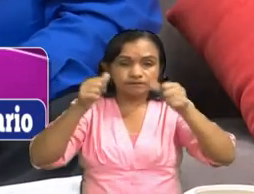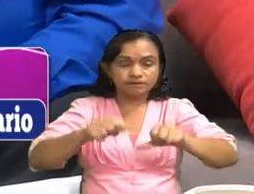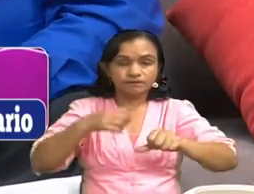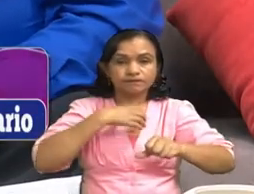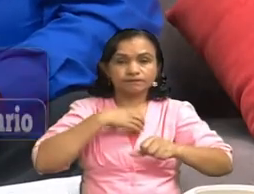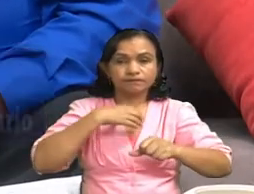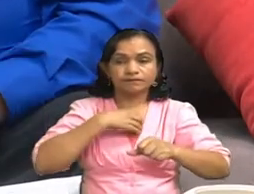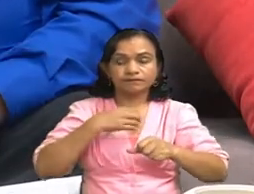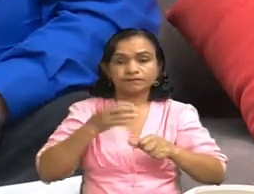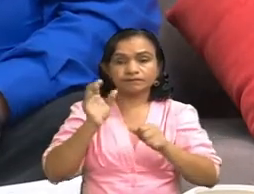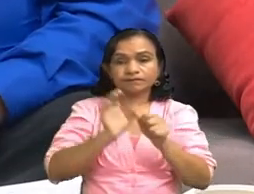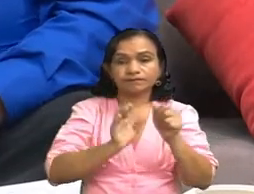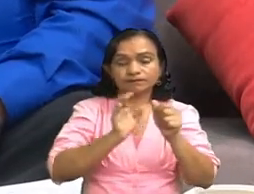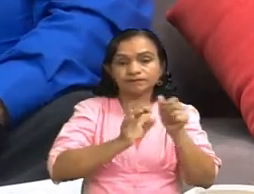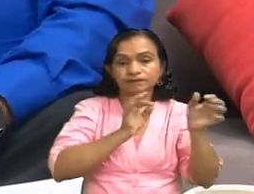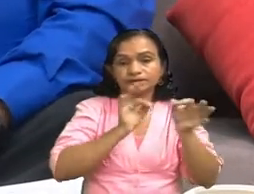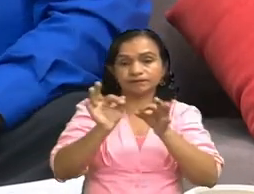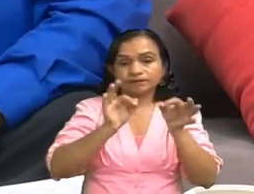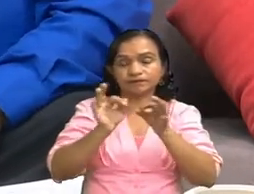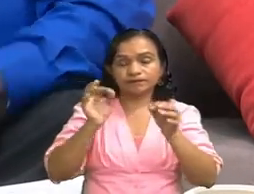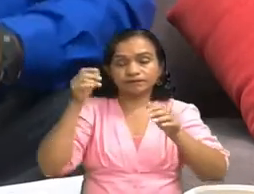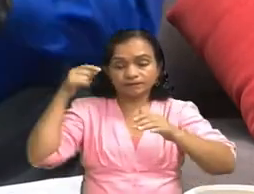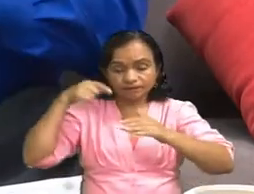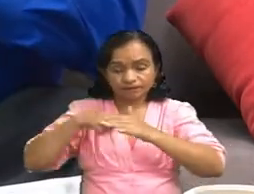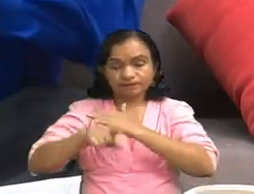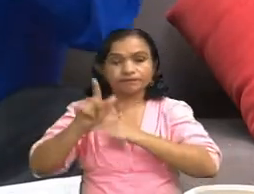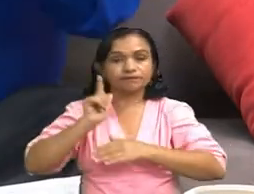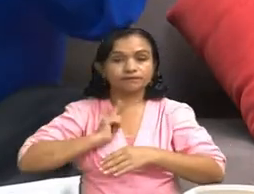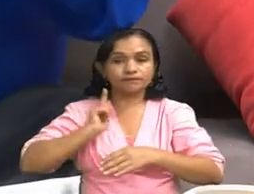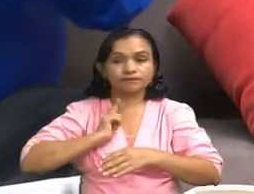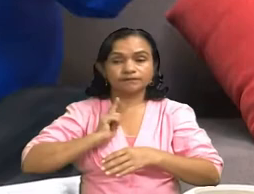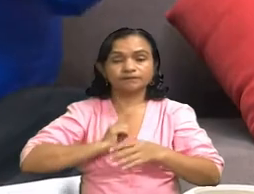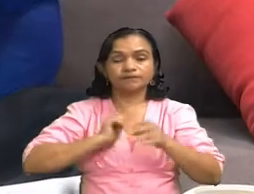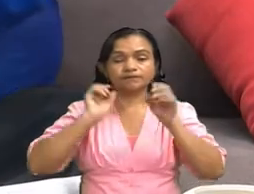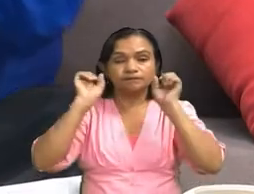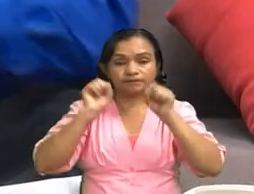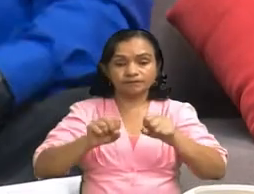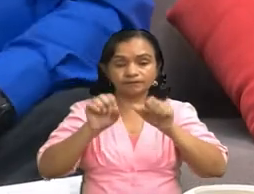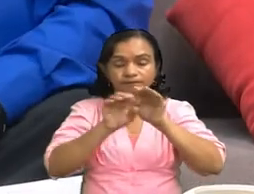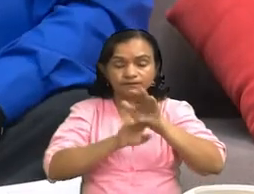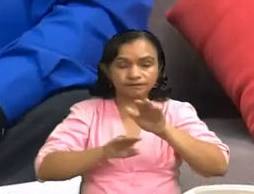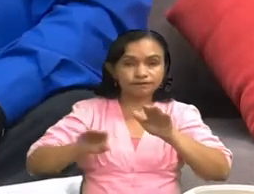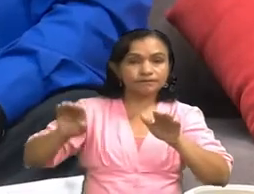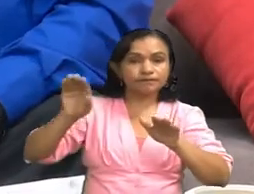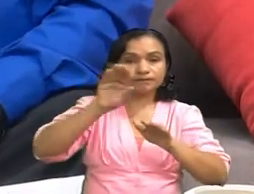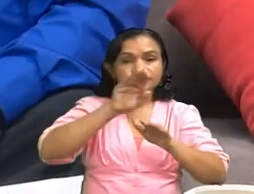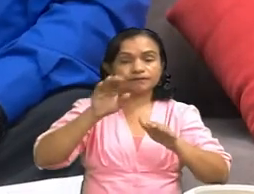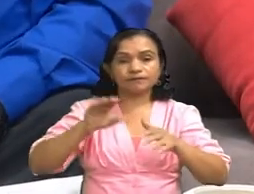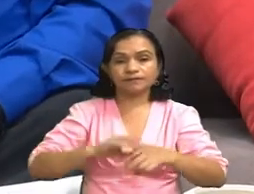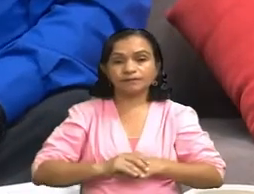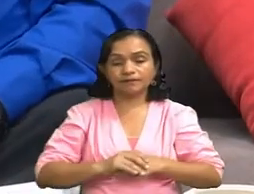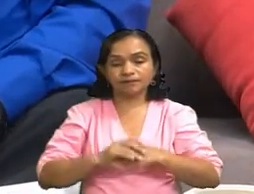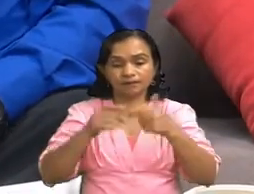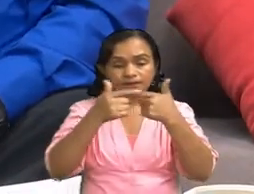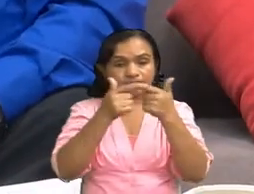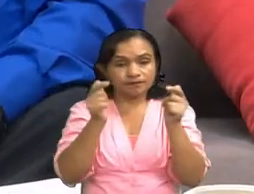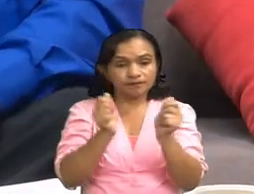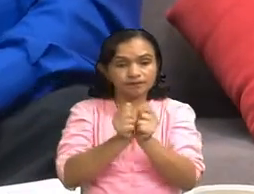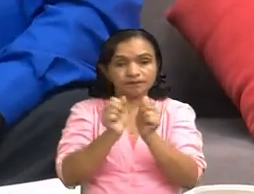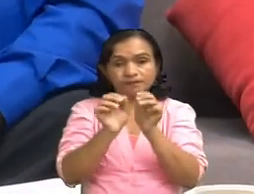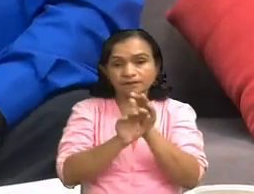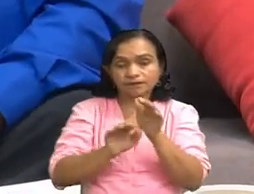Cada eso que te lo vamos explicando son metas que nos habíamos puesto. Decimos, nosotros podemos dar más. Okay. Equipos técnicos, hay que dar